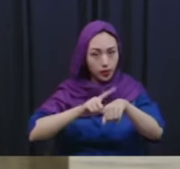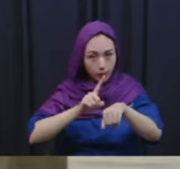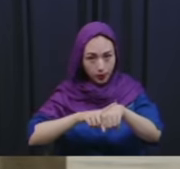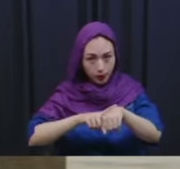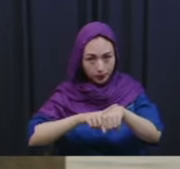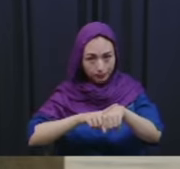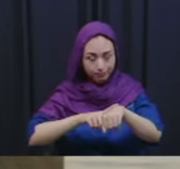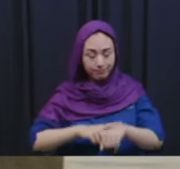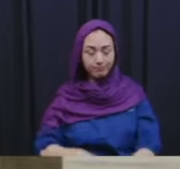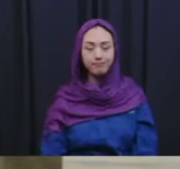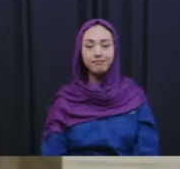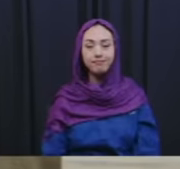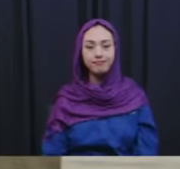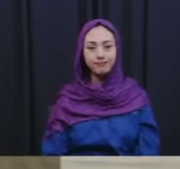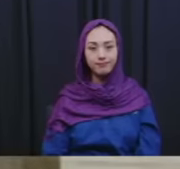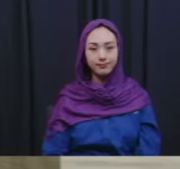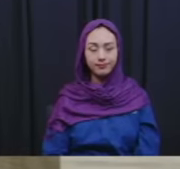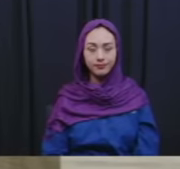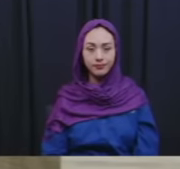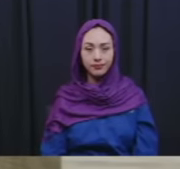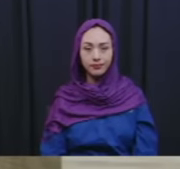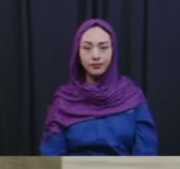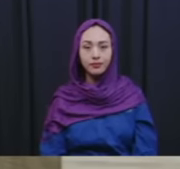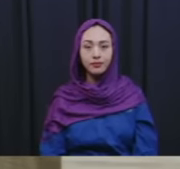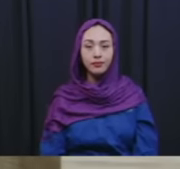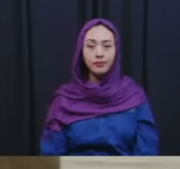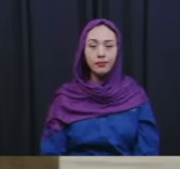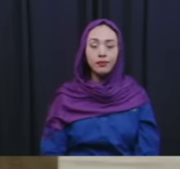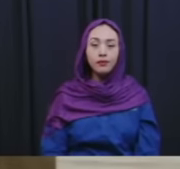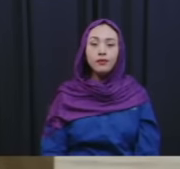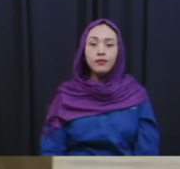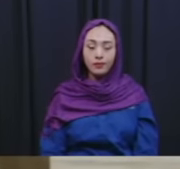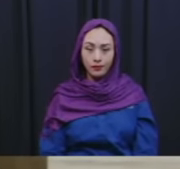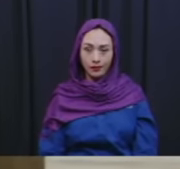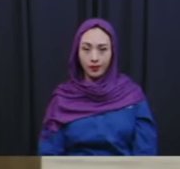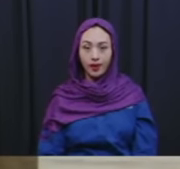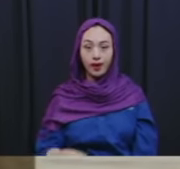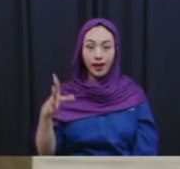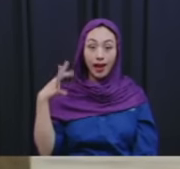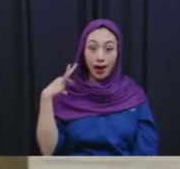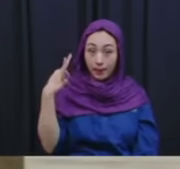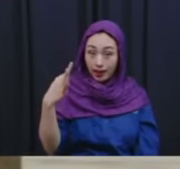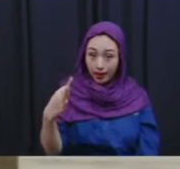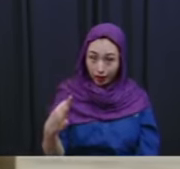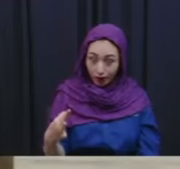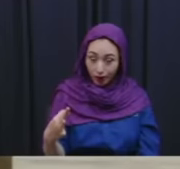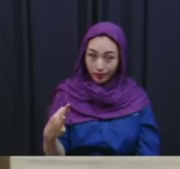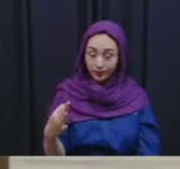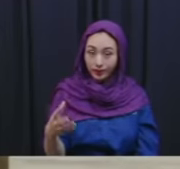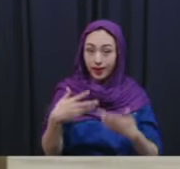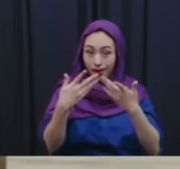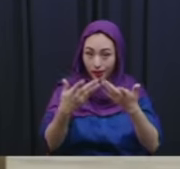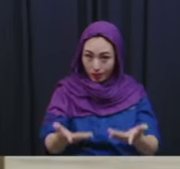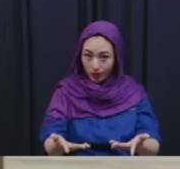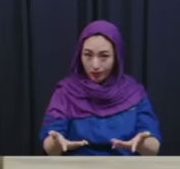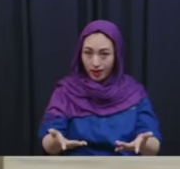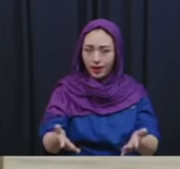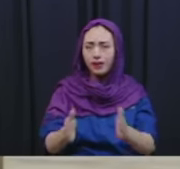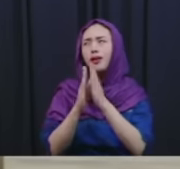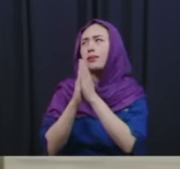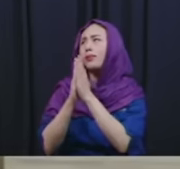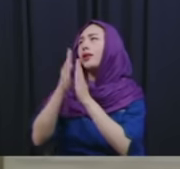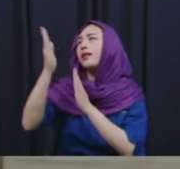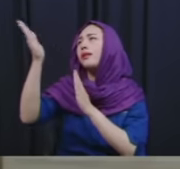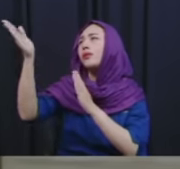y es tu momento la puerta está abierta y le pedimos al espíritu santo que